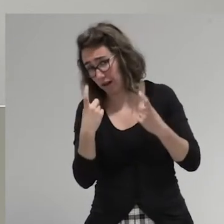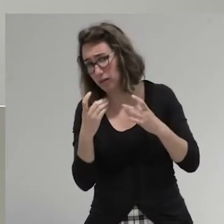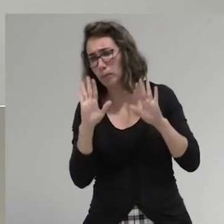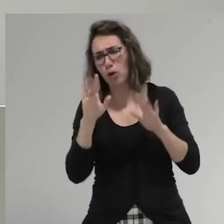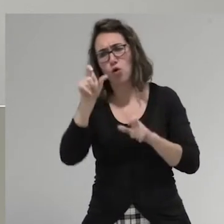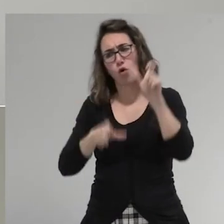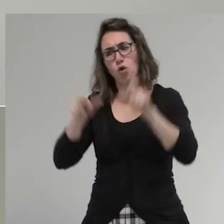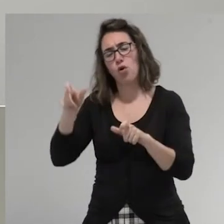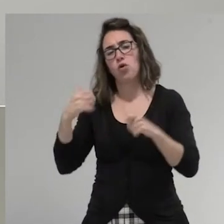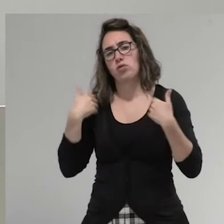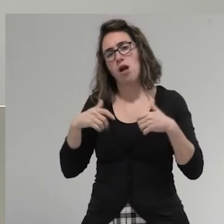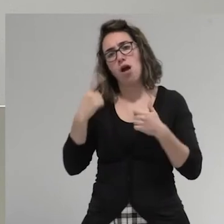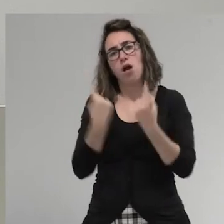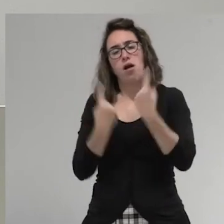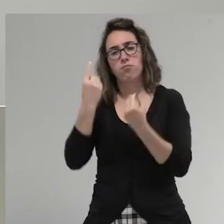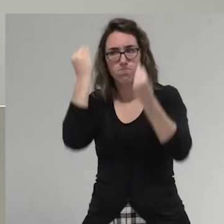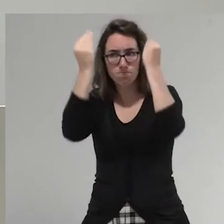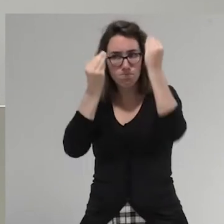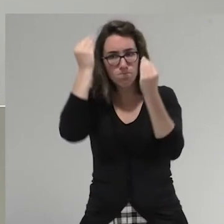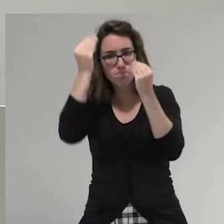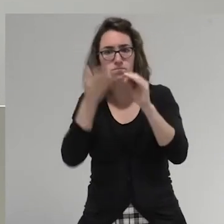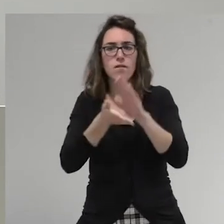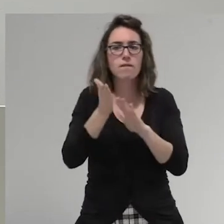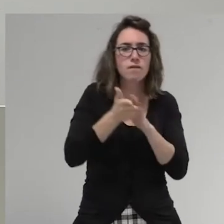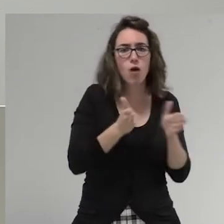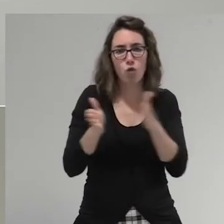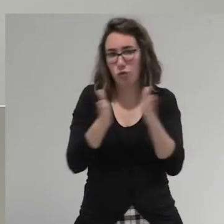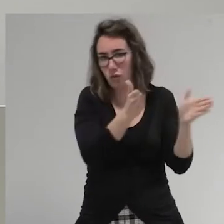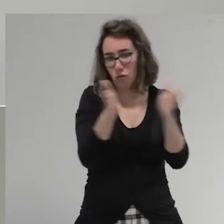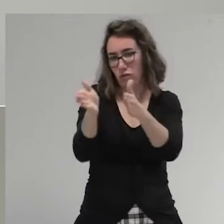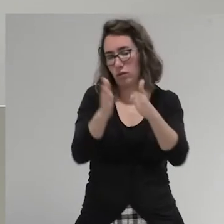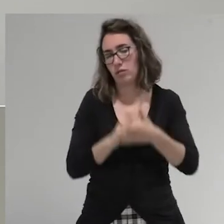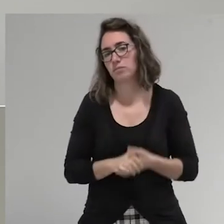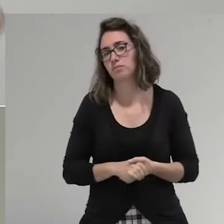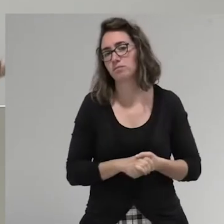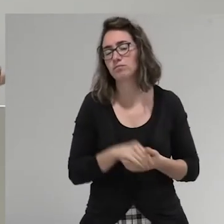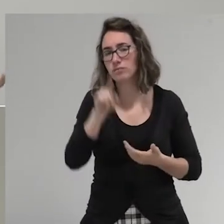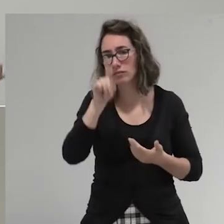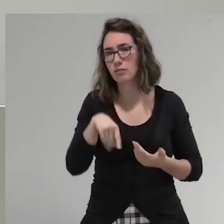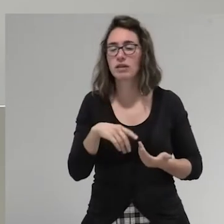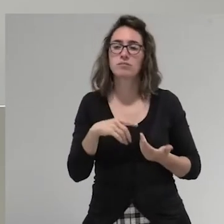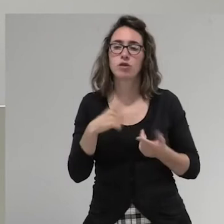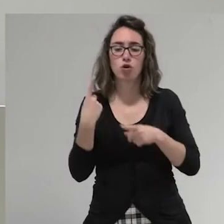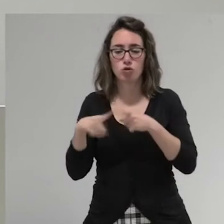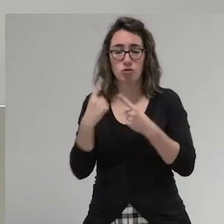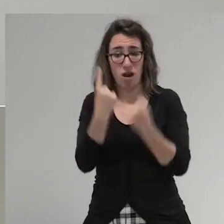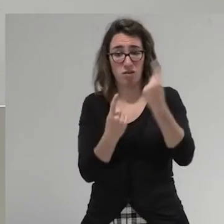pensando en hacia dónde tiene que ir. Y igual también hay que destruir cosas que hay,